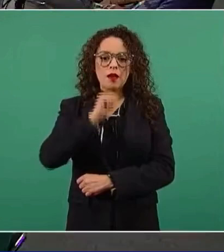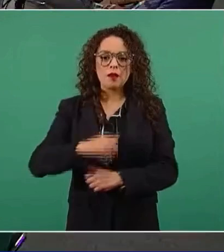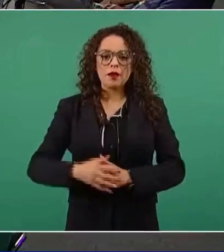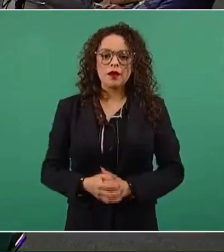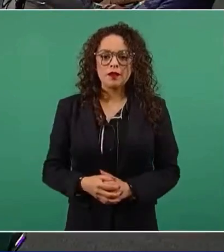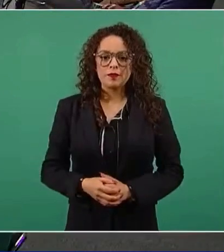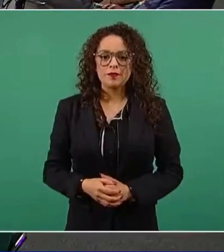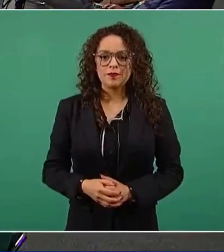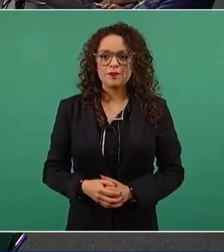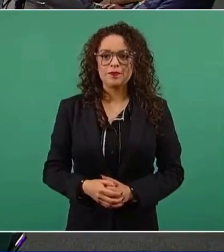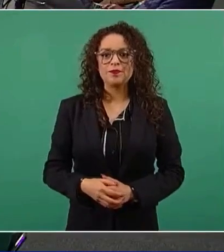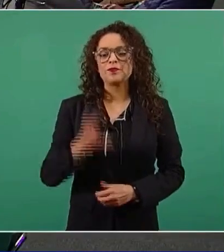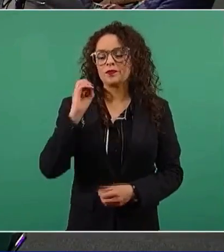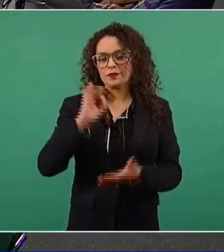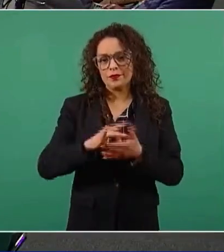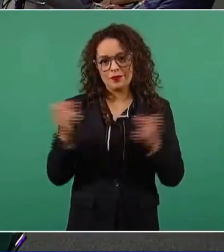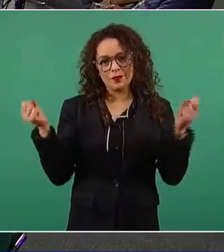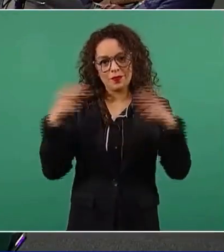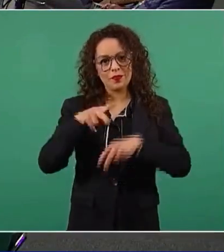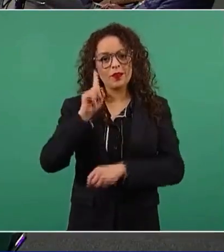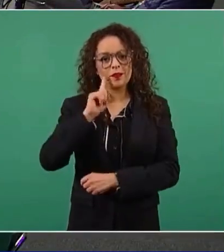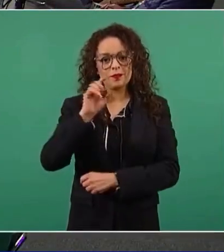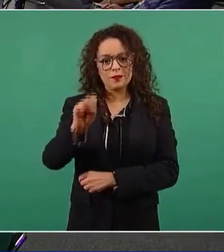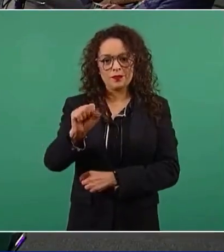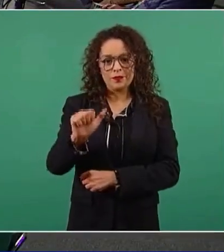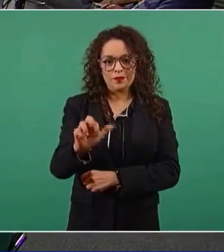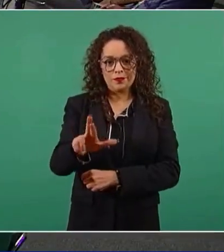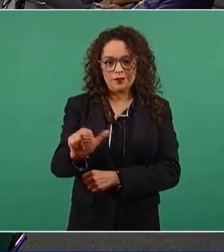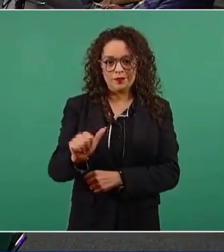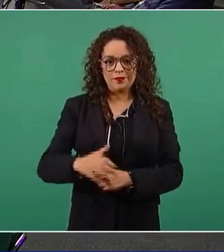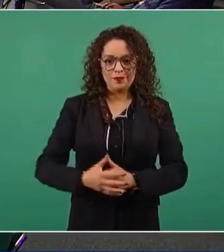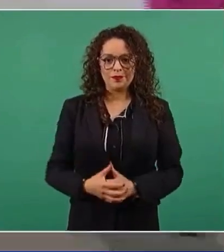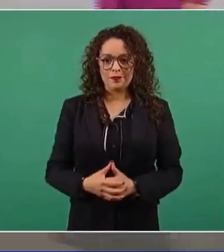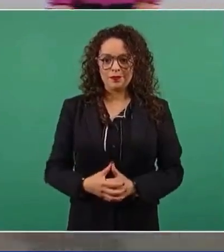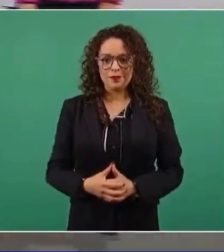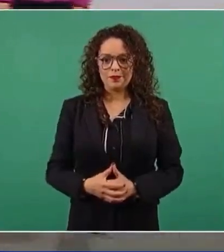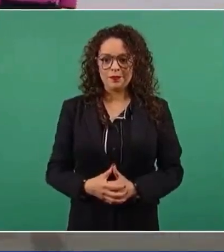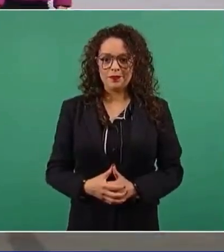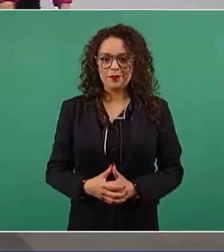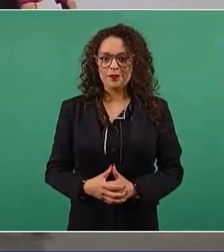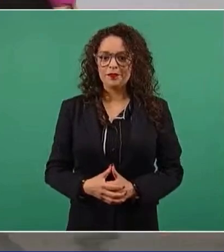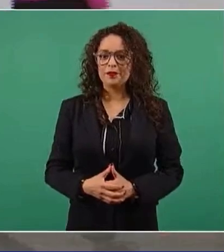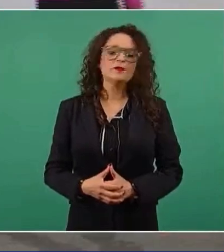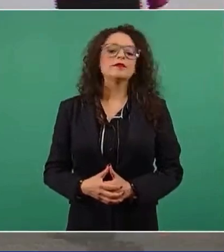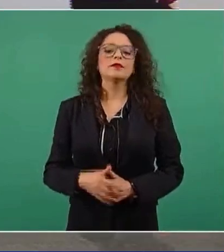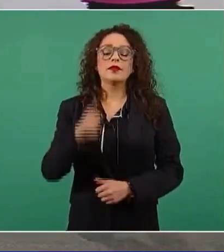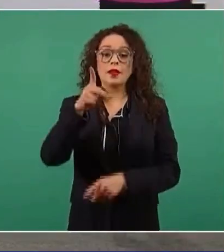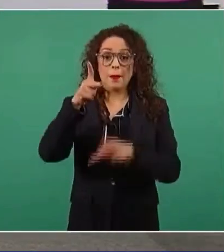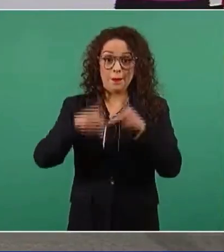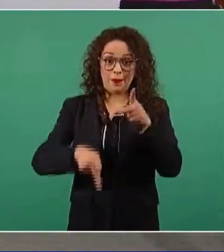Muy bien, muchas gracias. Nos vemos mañana, Sara. Queda pendiente la pregunta. Mañana.